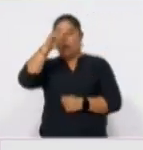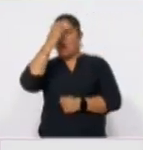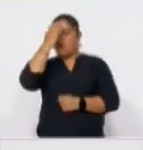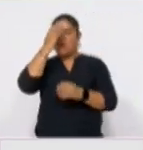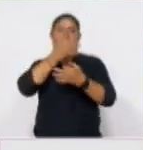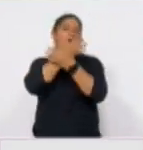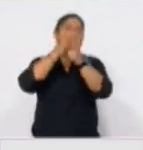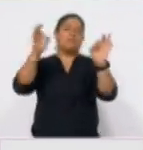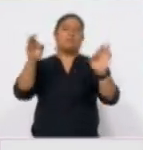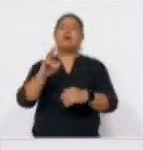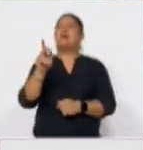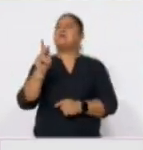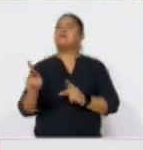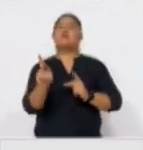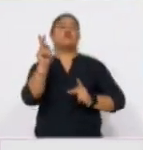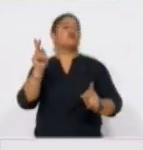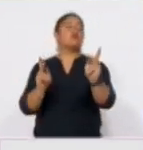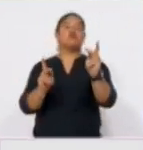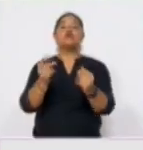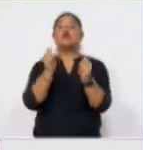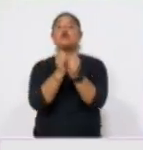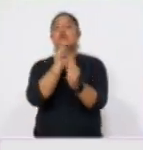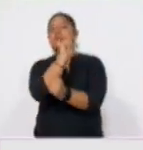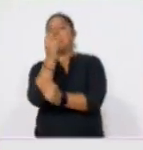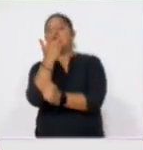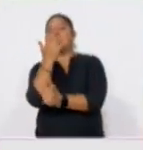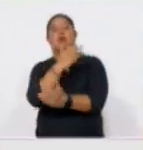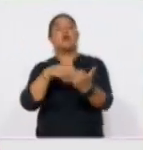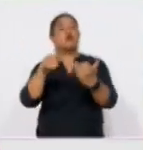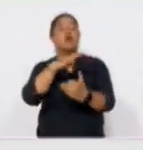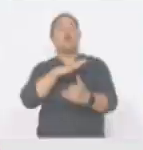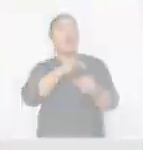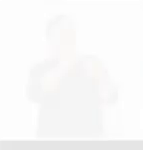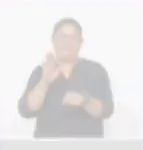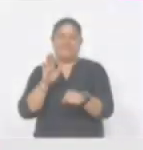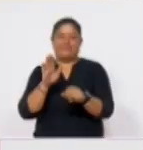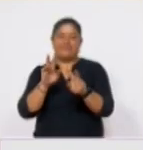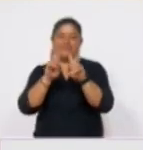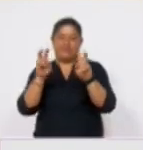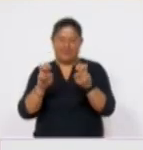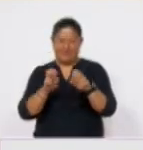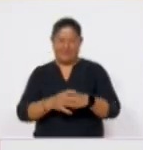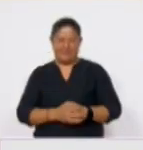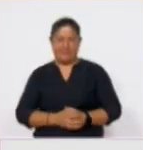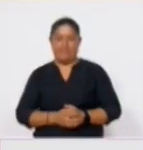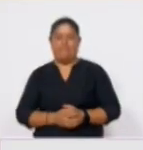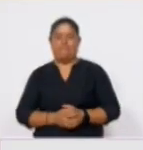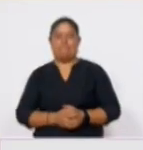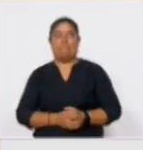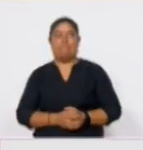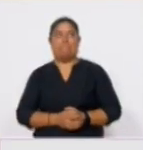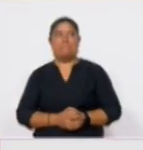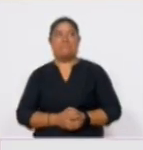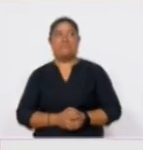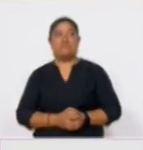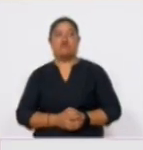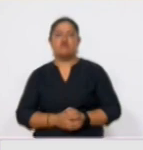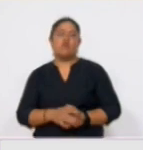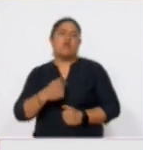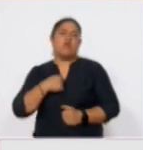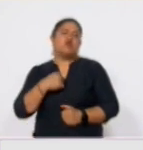los rincones a través de la tecnología, todo lo que realizan nuestros artesanos. Me parece muy importante esto que se está haciendo desde